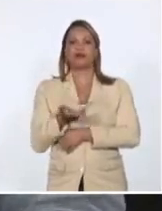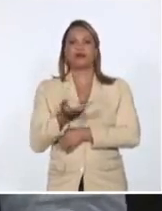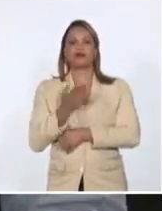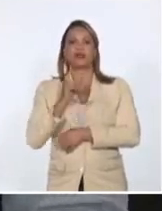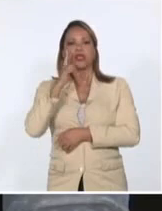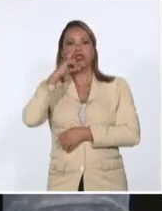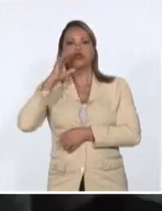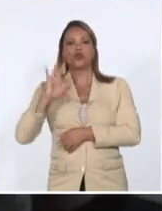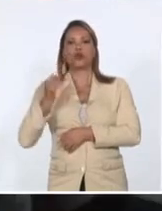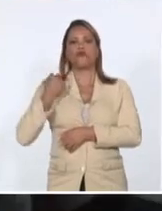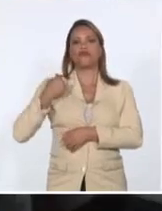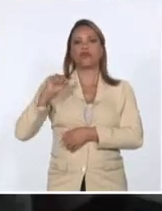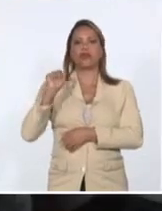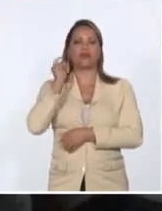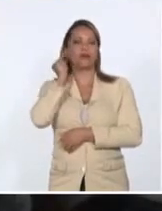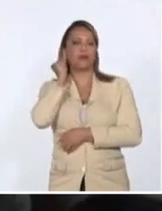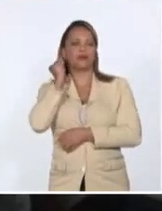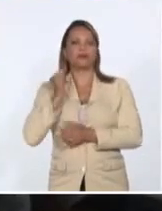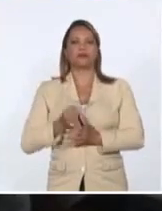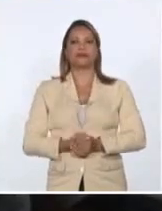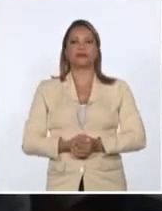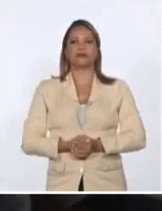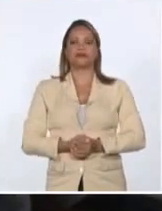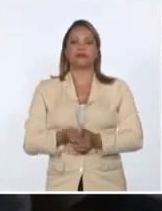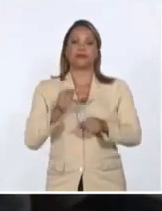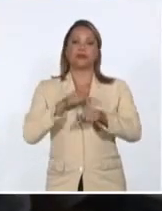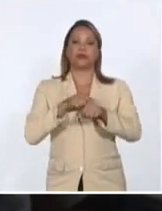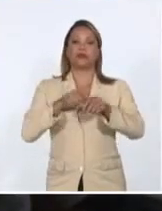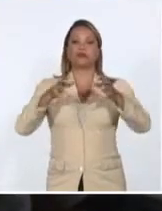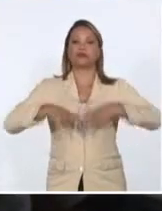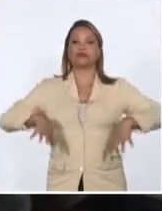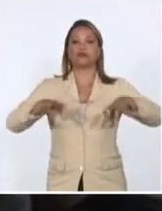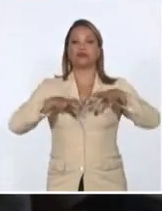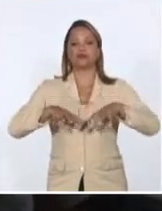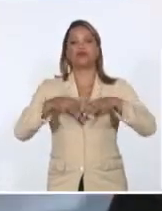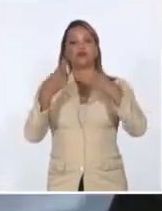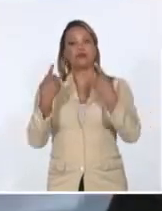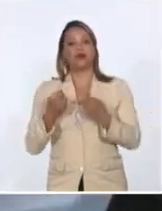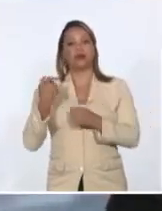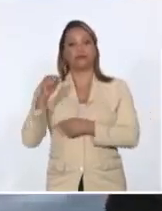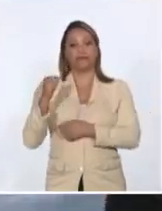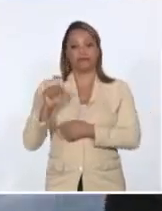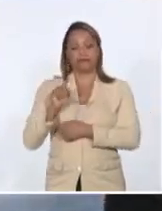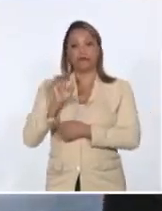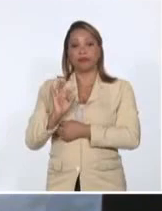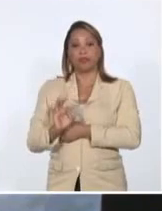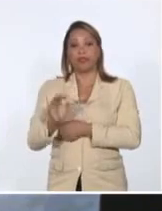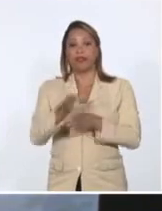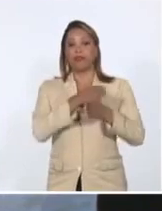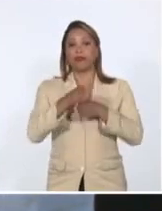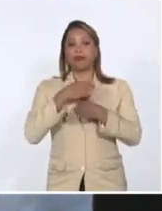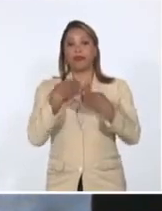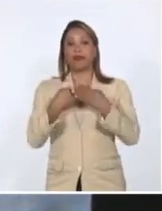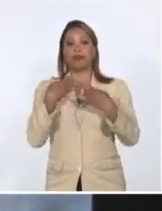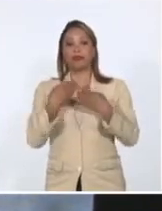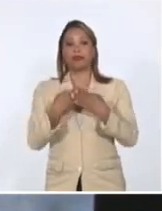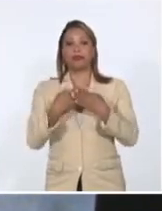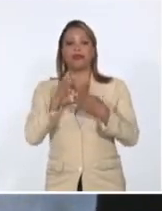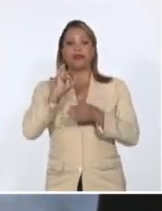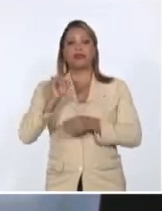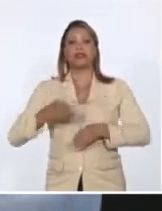a la violencia de género. En medio de los grandes retos que aún tiene la sociedad cubana, diferentes organismos e